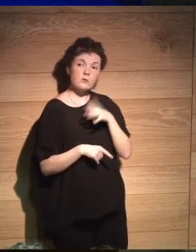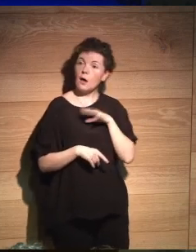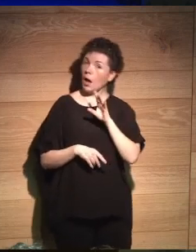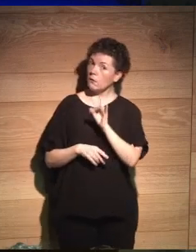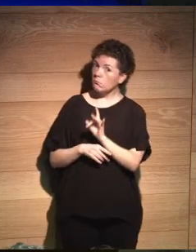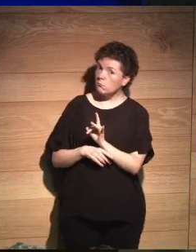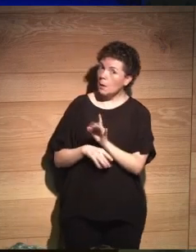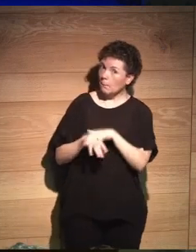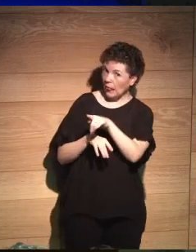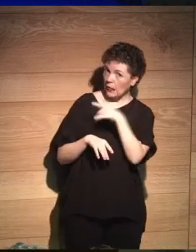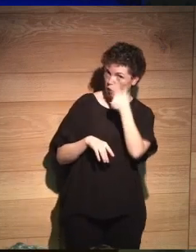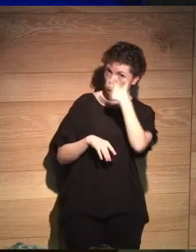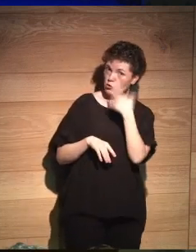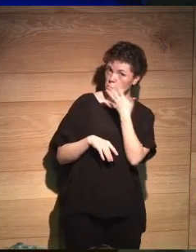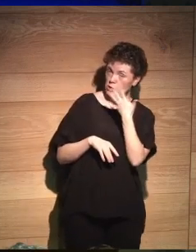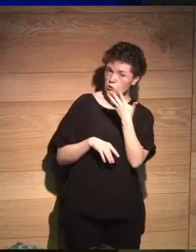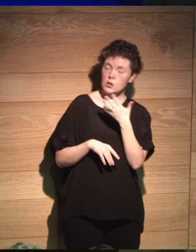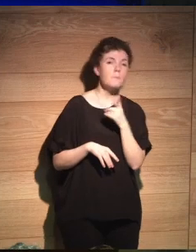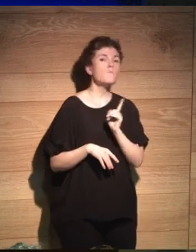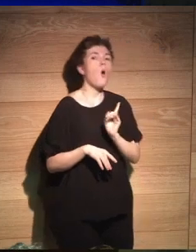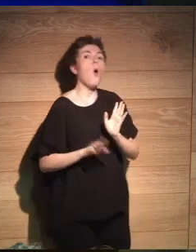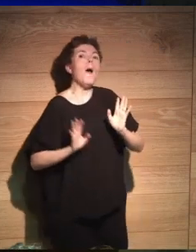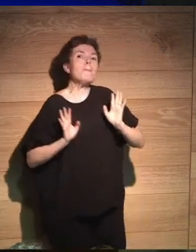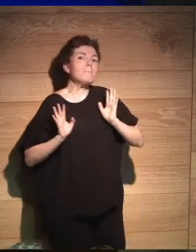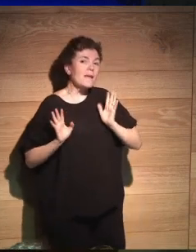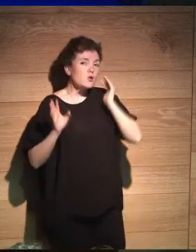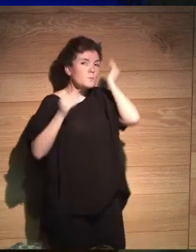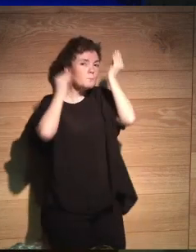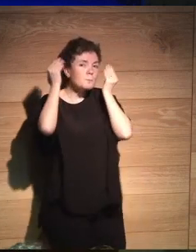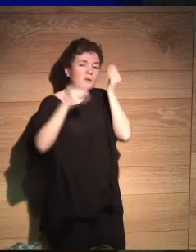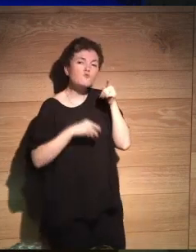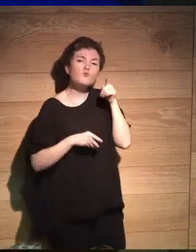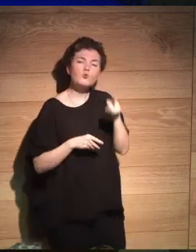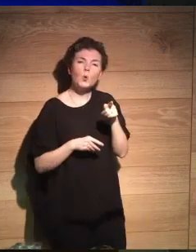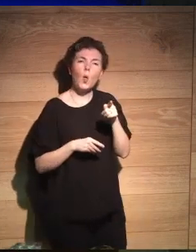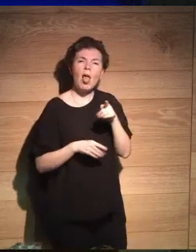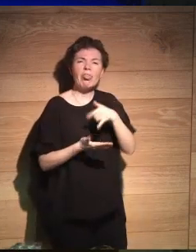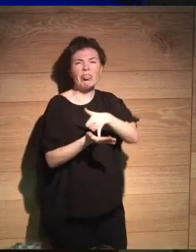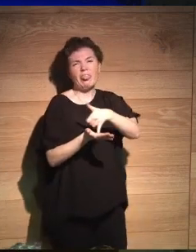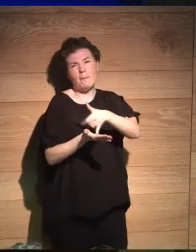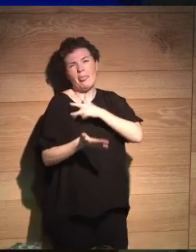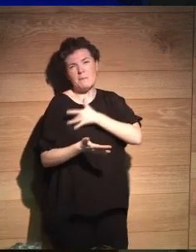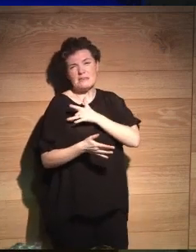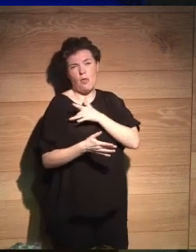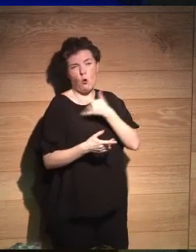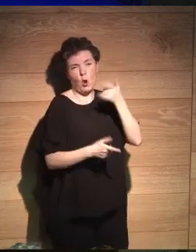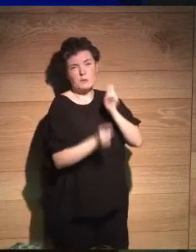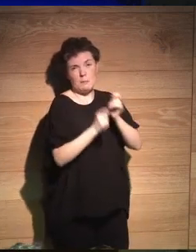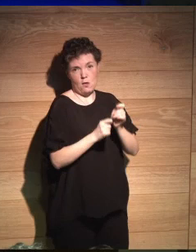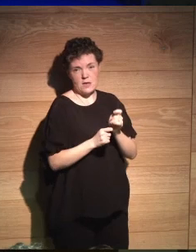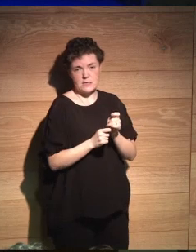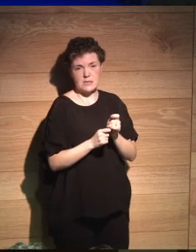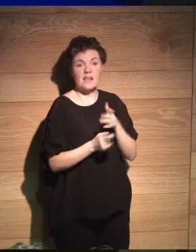sí? ¿Para ti? No. Sin embargo, creo que eres demasiado débil con los periodistas. Y